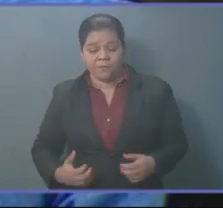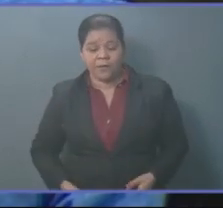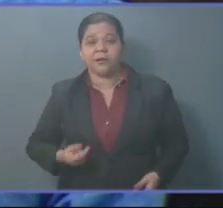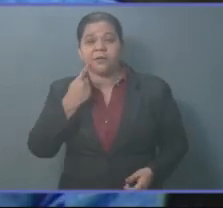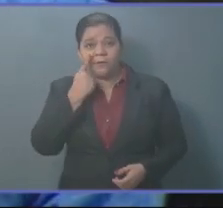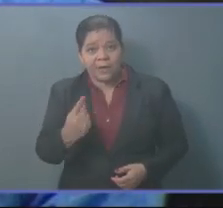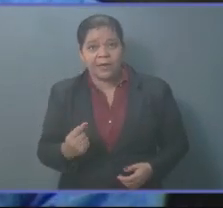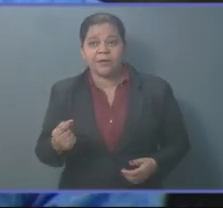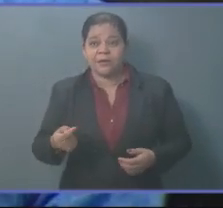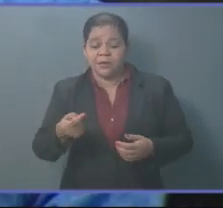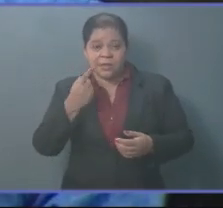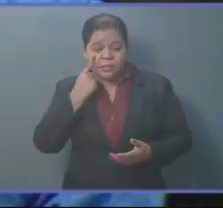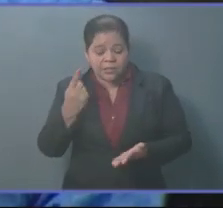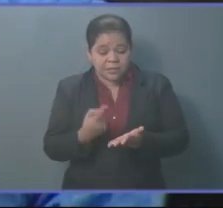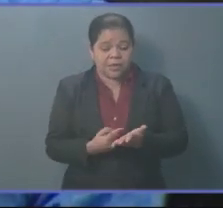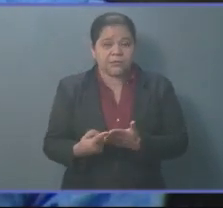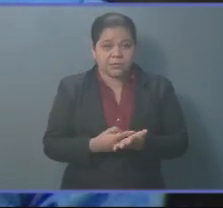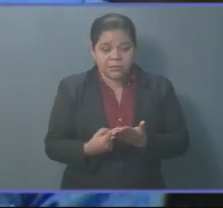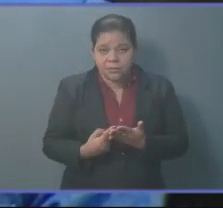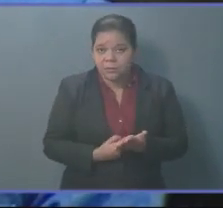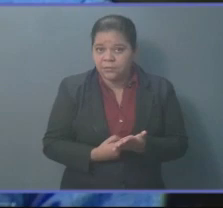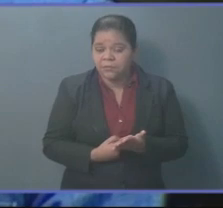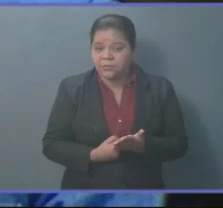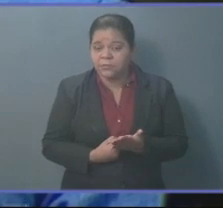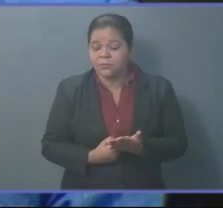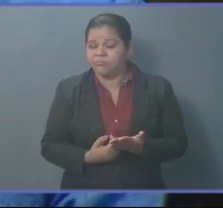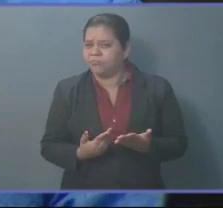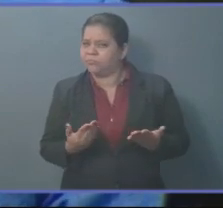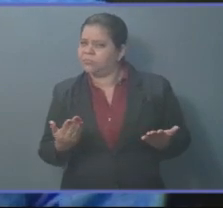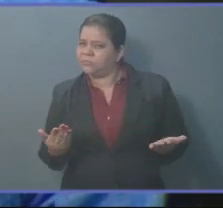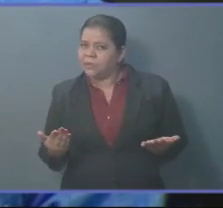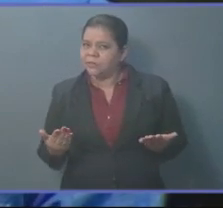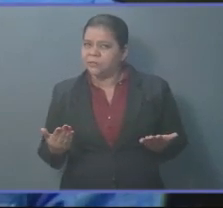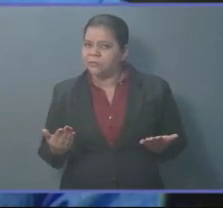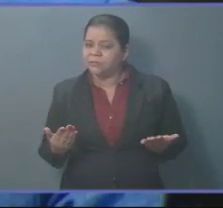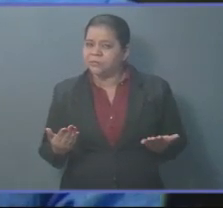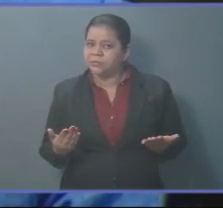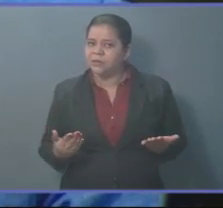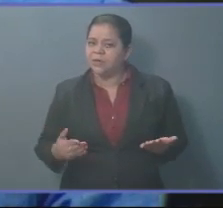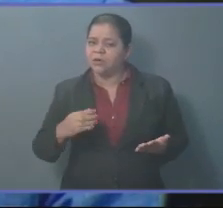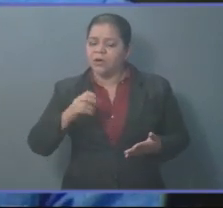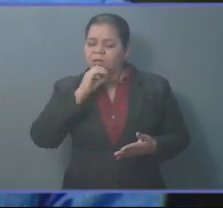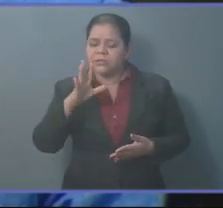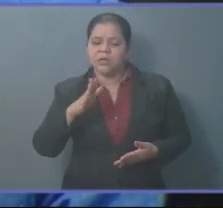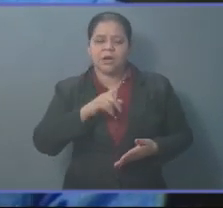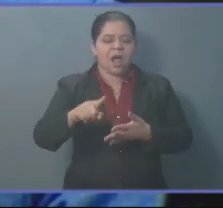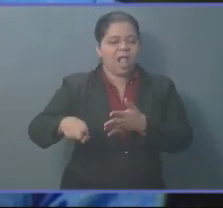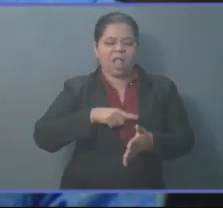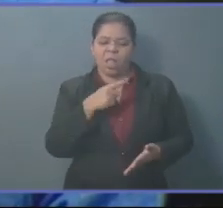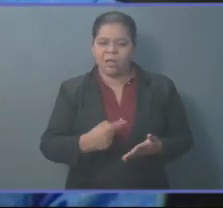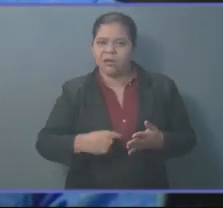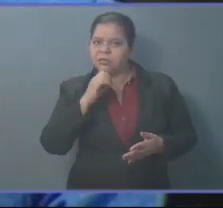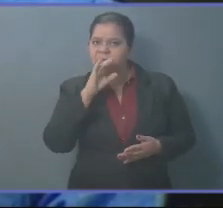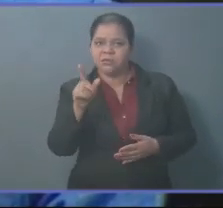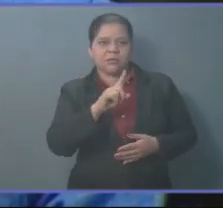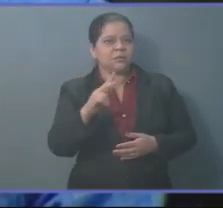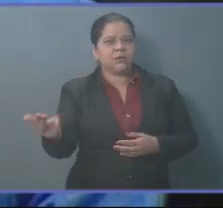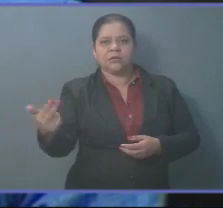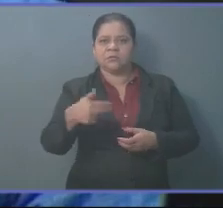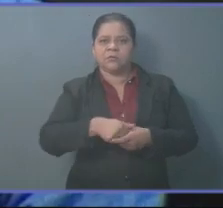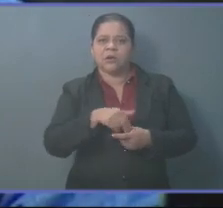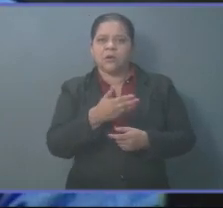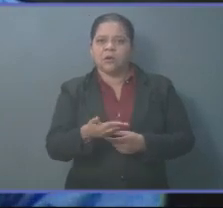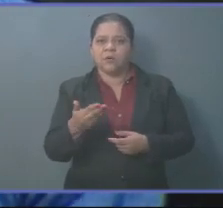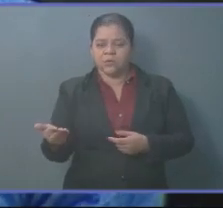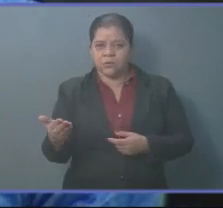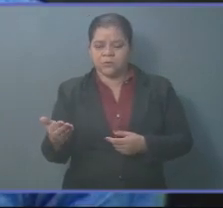de la discusión, pero legitimarán su veto sabiendo que no se incorporaron